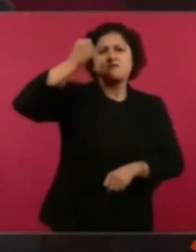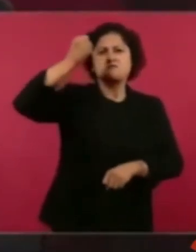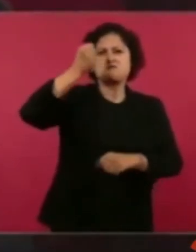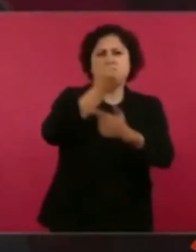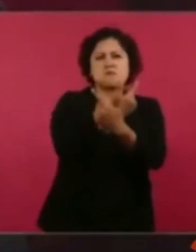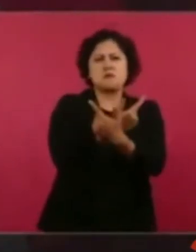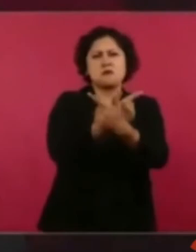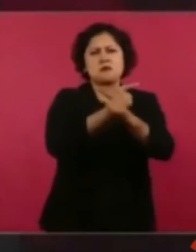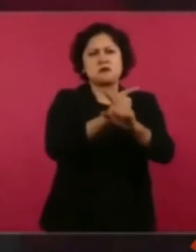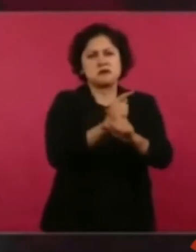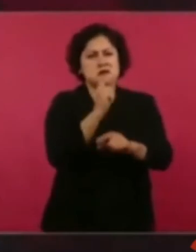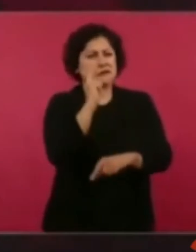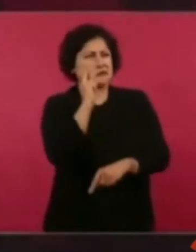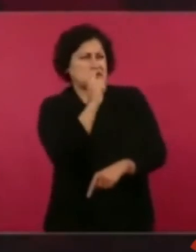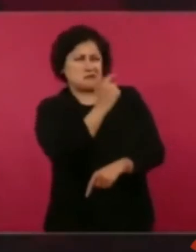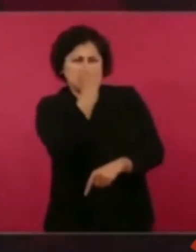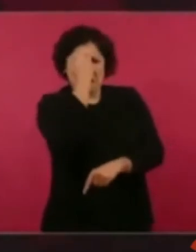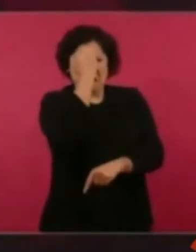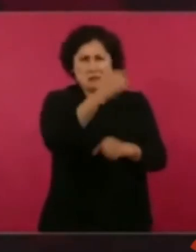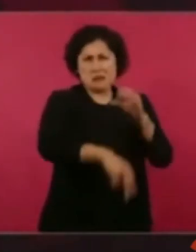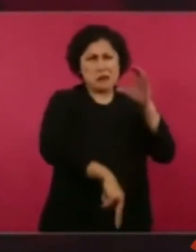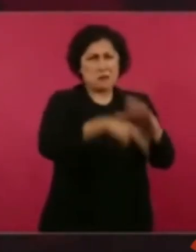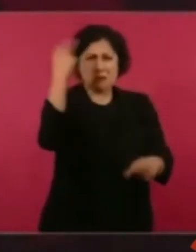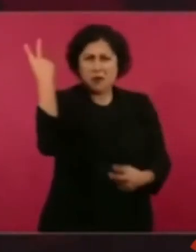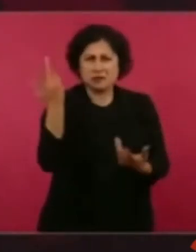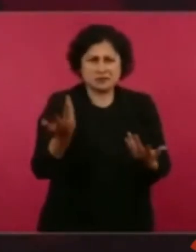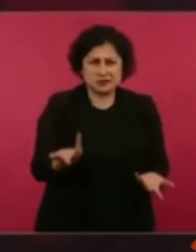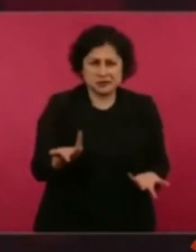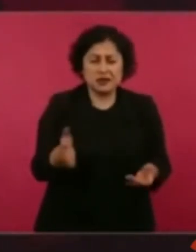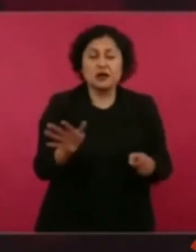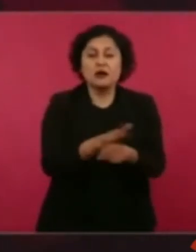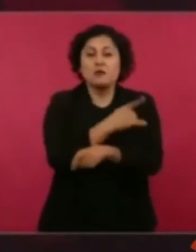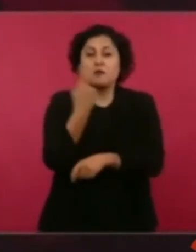porque tienen a un candidato, como lo dije ayer,